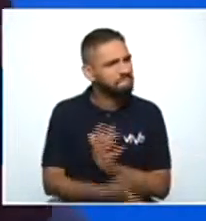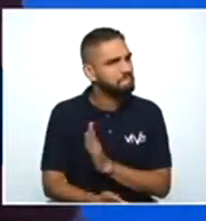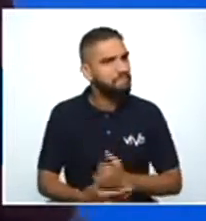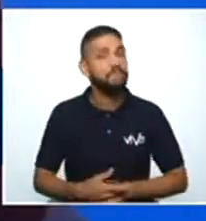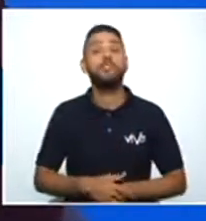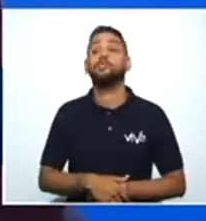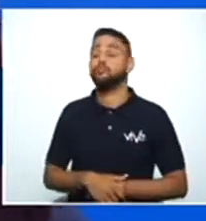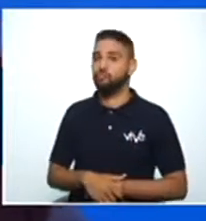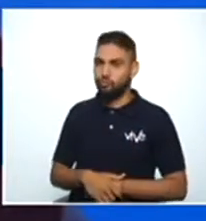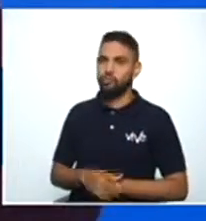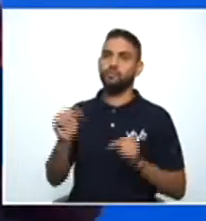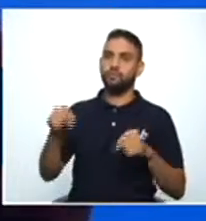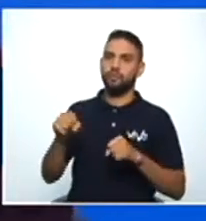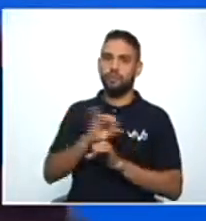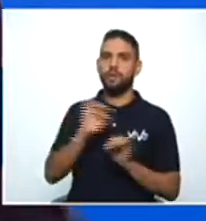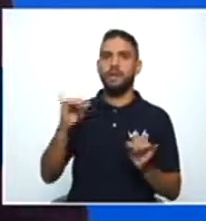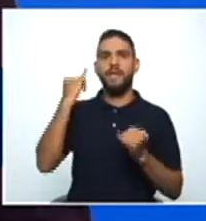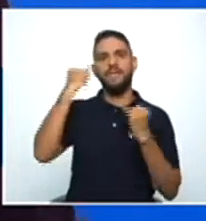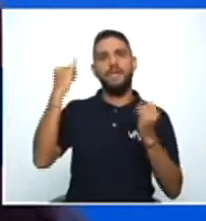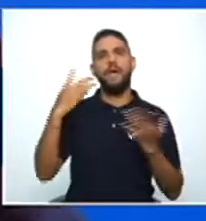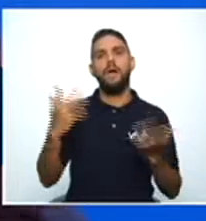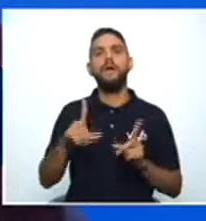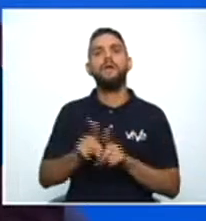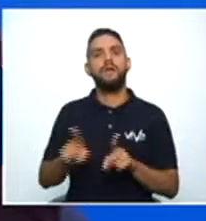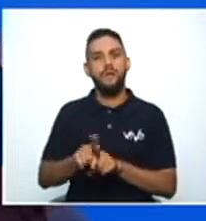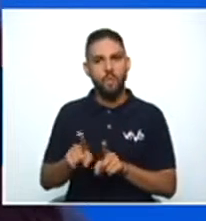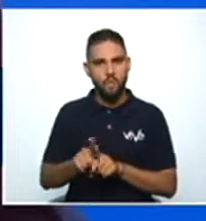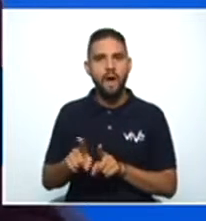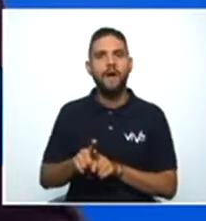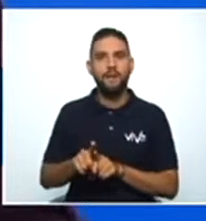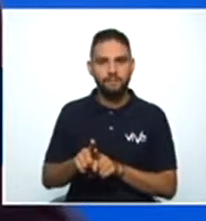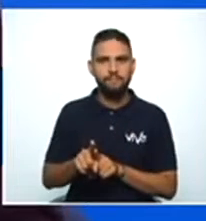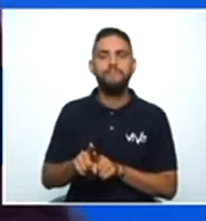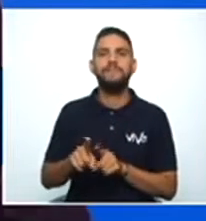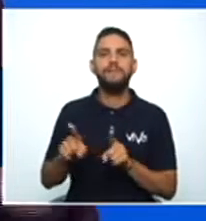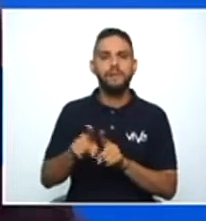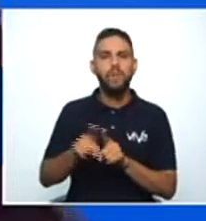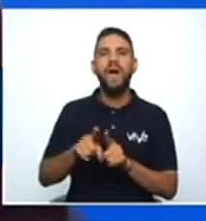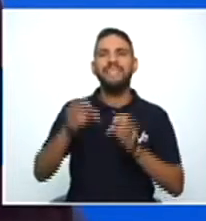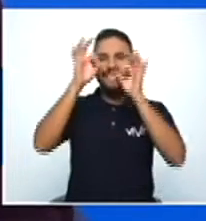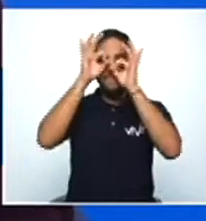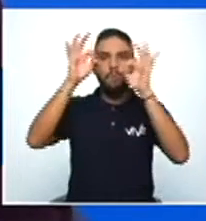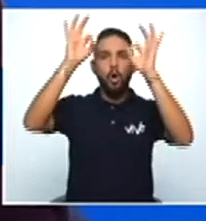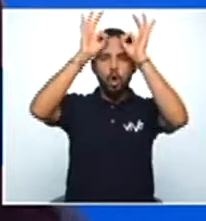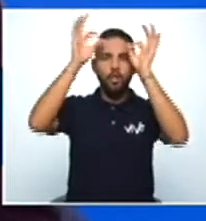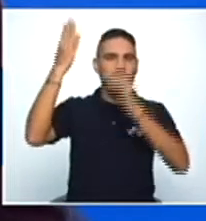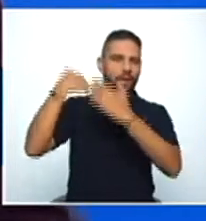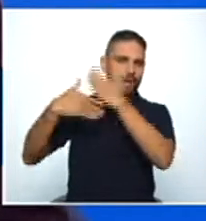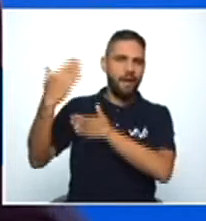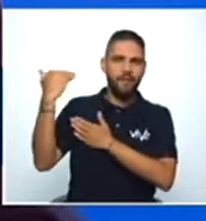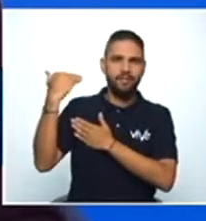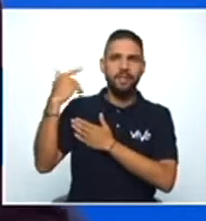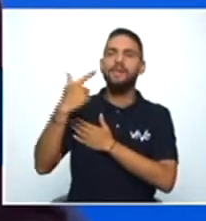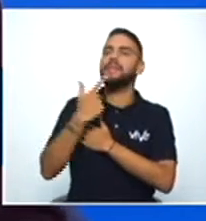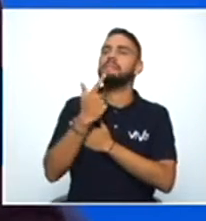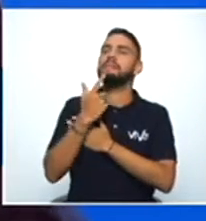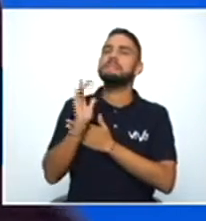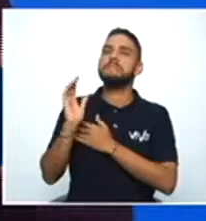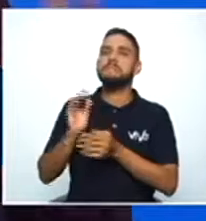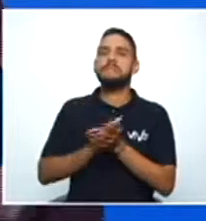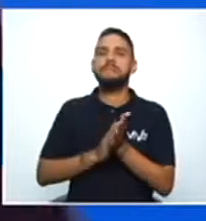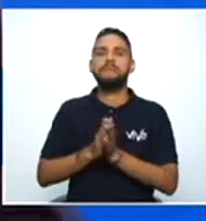allí partimos de la siguiente premisa tal cual como hizo referencia hicimos rodríguez cuando se expresó y